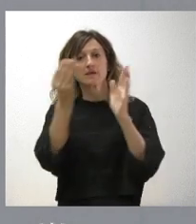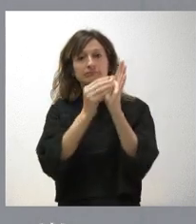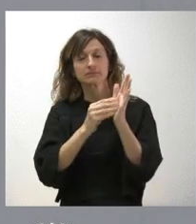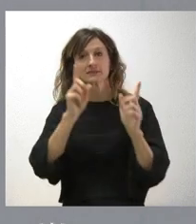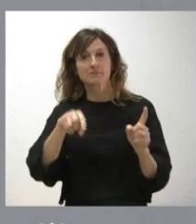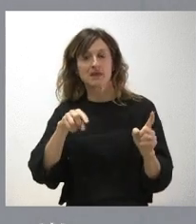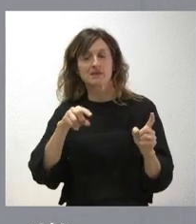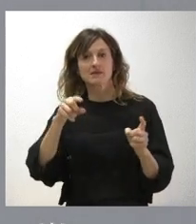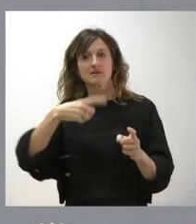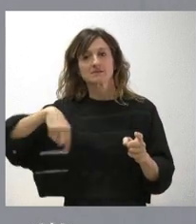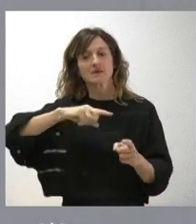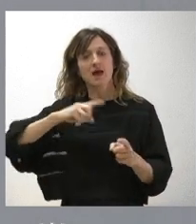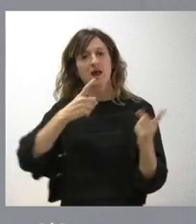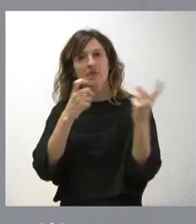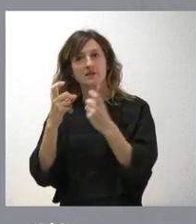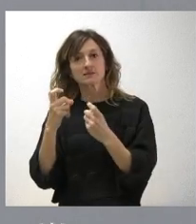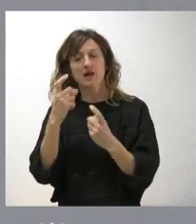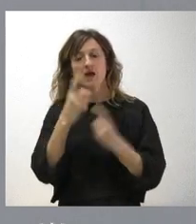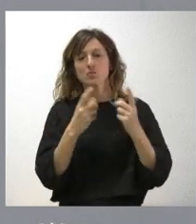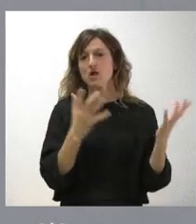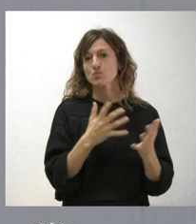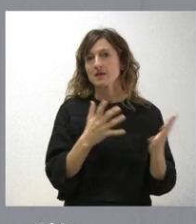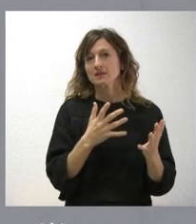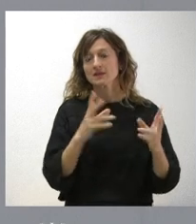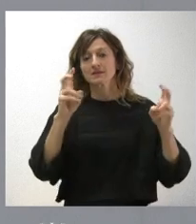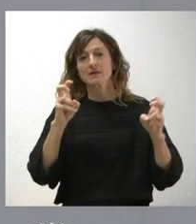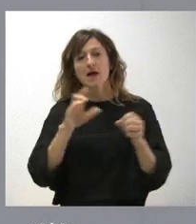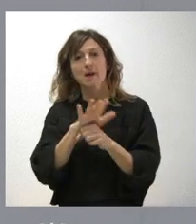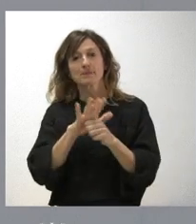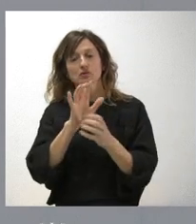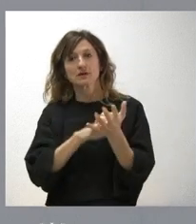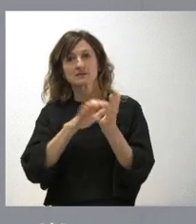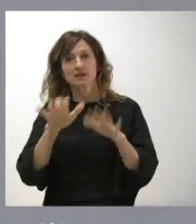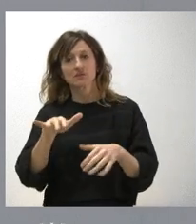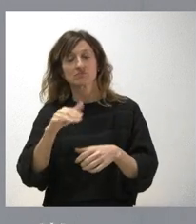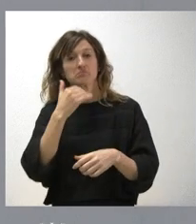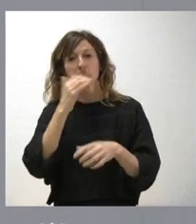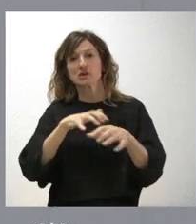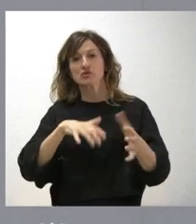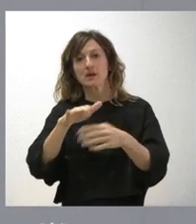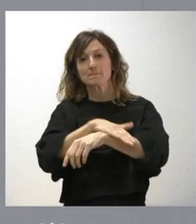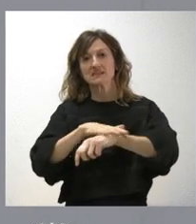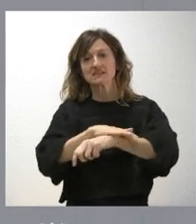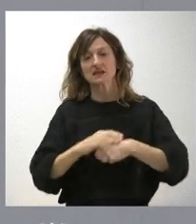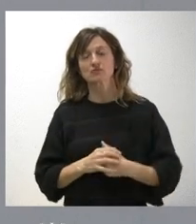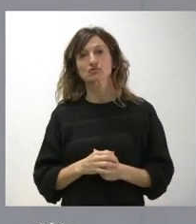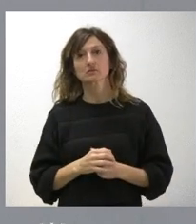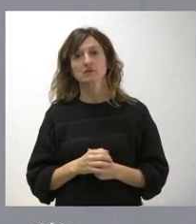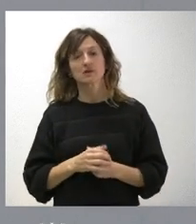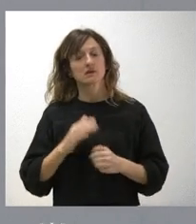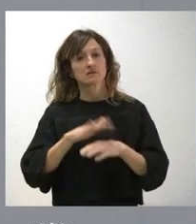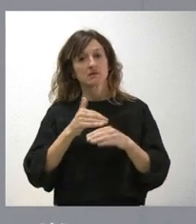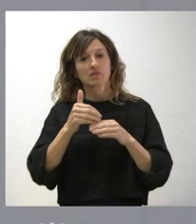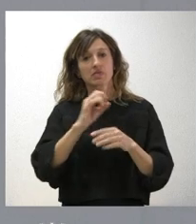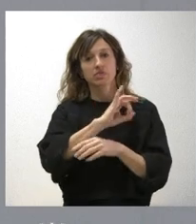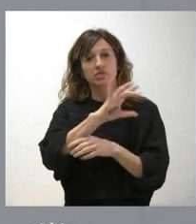cuestiones que son ya necesarias algunas urgentes en el ámbito de castill yo creo que son casi todos los ministerios pero como les vamos a dar cuenta de